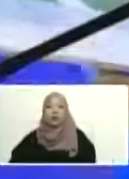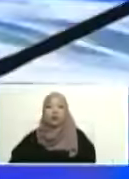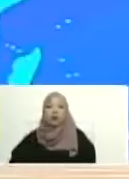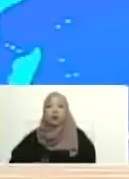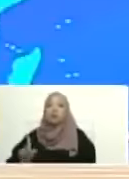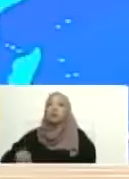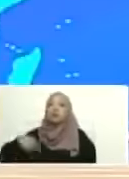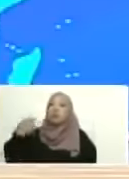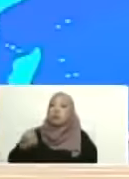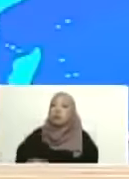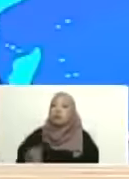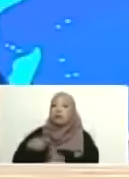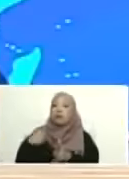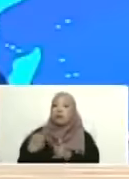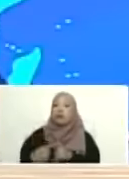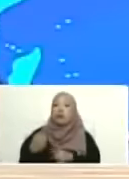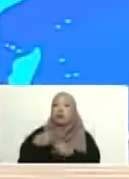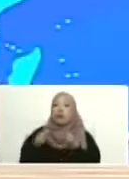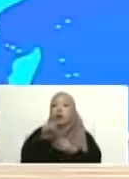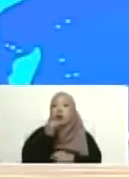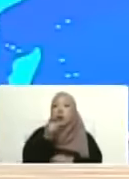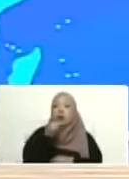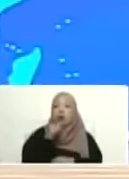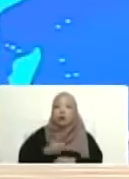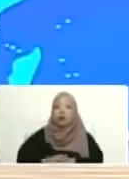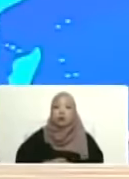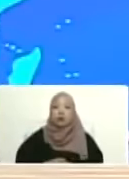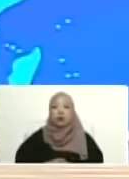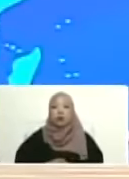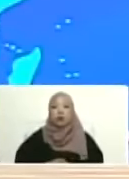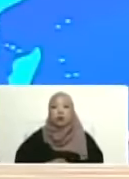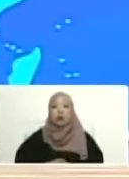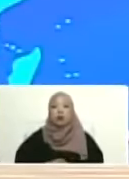Después viene entonces otra época.